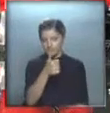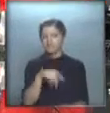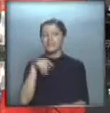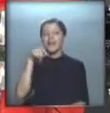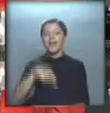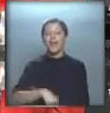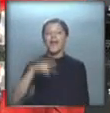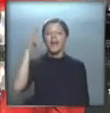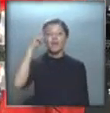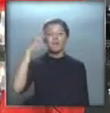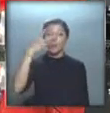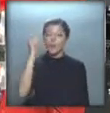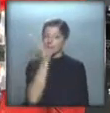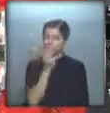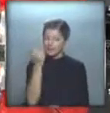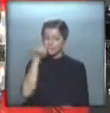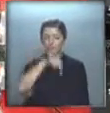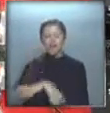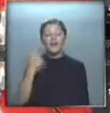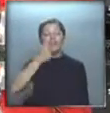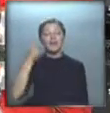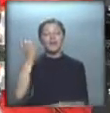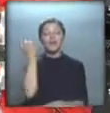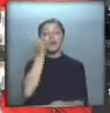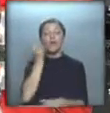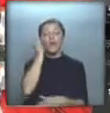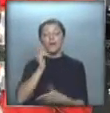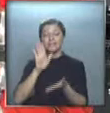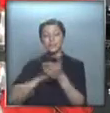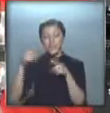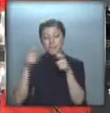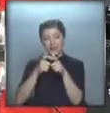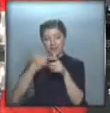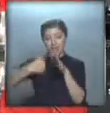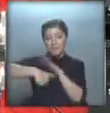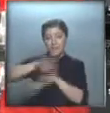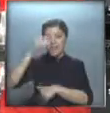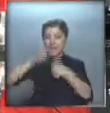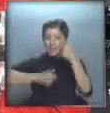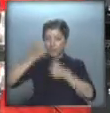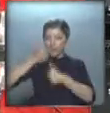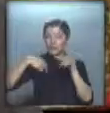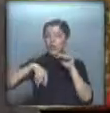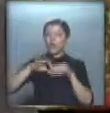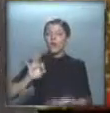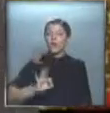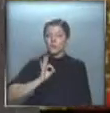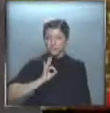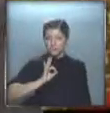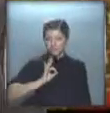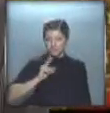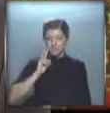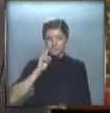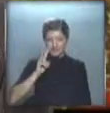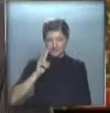Cuatro minutos pasan de las 8 de la mañana. Alejo nos cuenta cuáles son las películas candidatas a la edición 2013 de los Premios Sur. La Academia